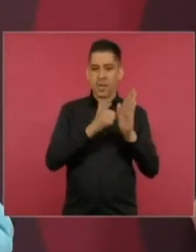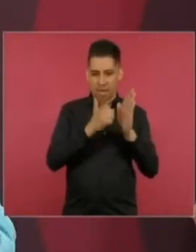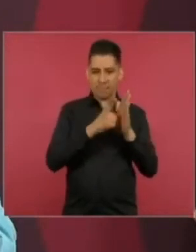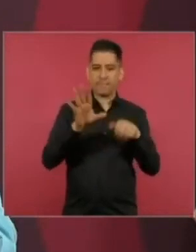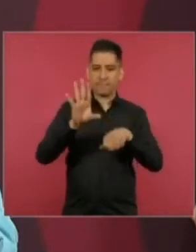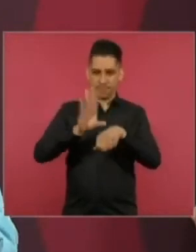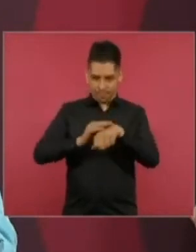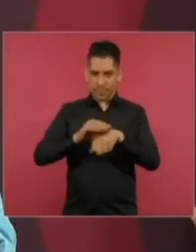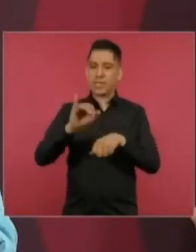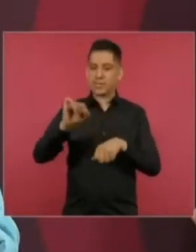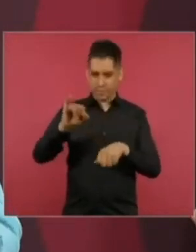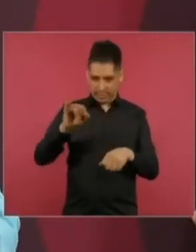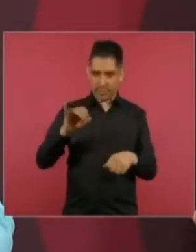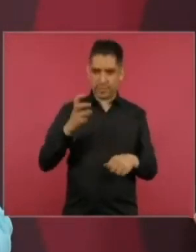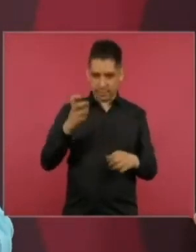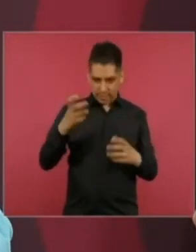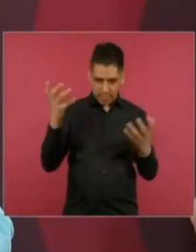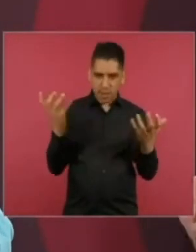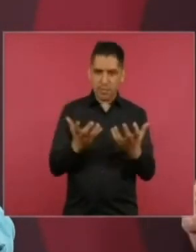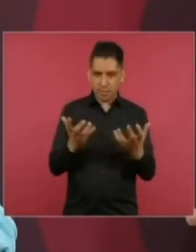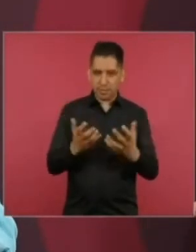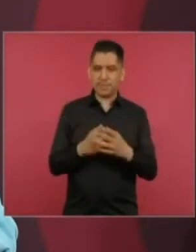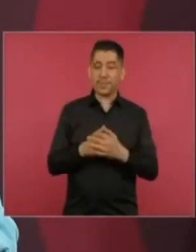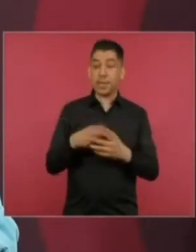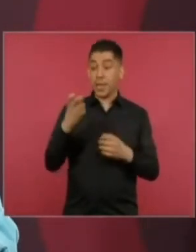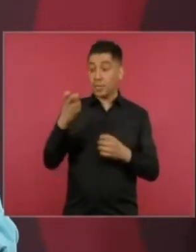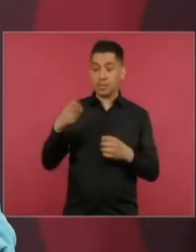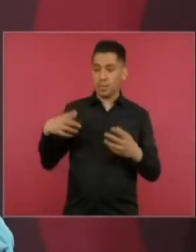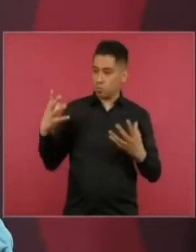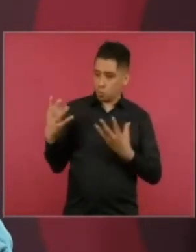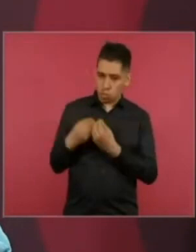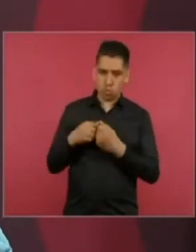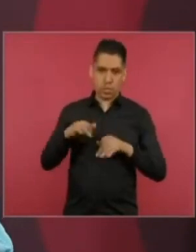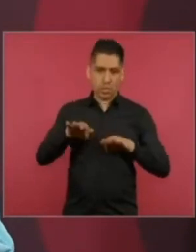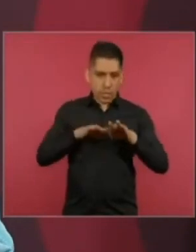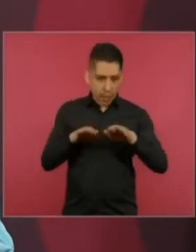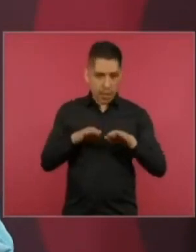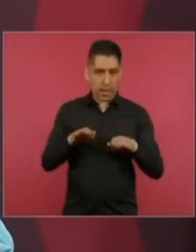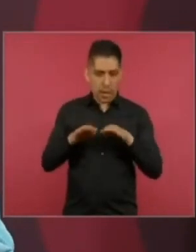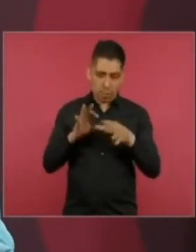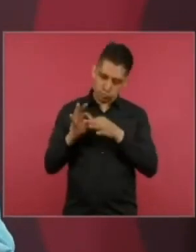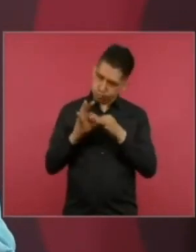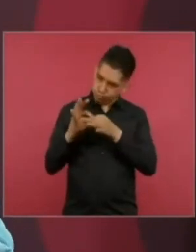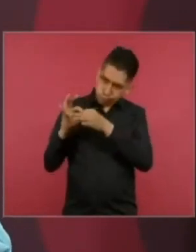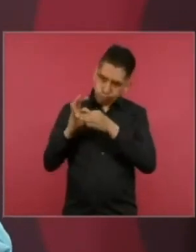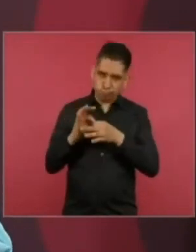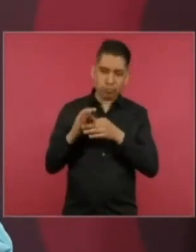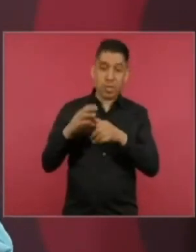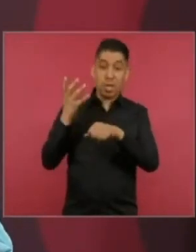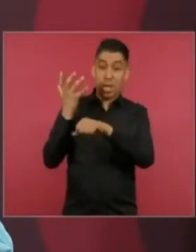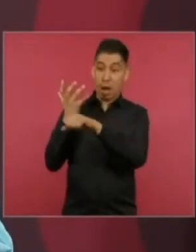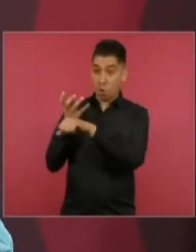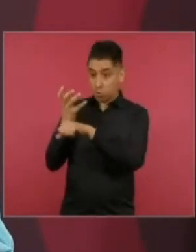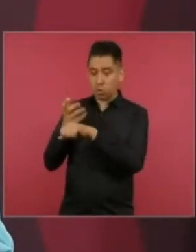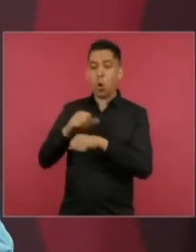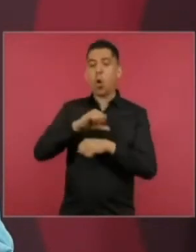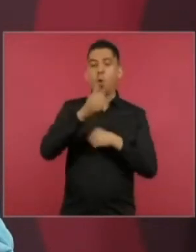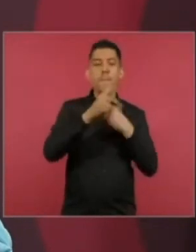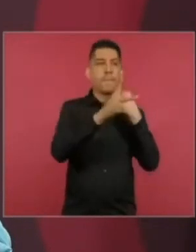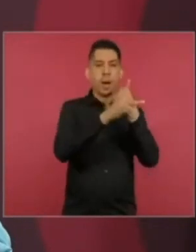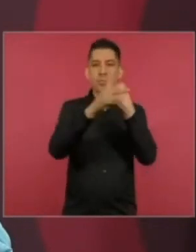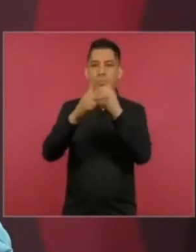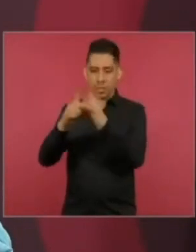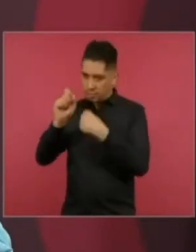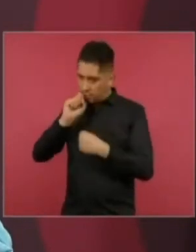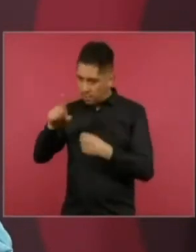que estamos realmente trabajando muy fuerte cooperativamente con Estados Unidos y con otros países, y ahí es